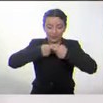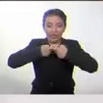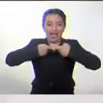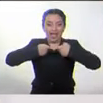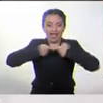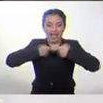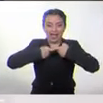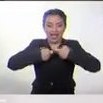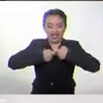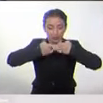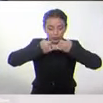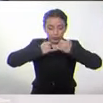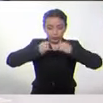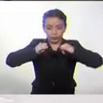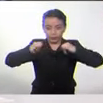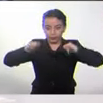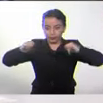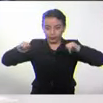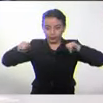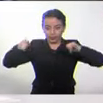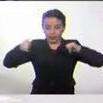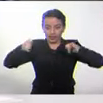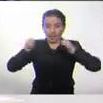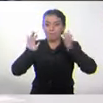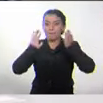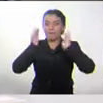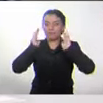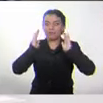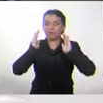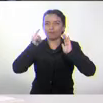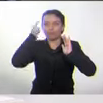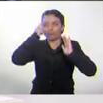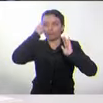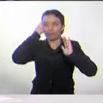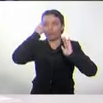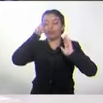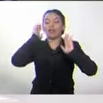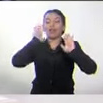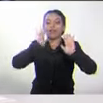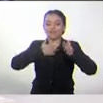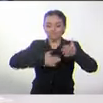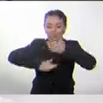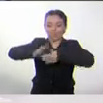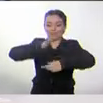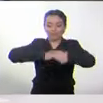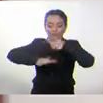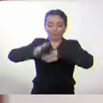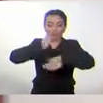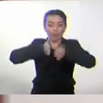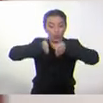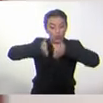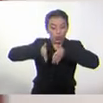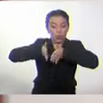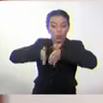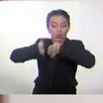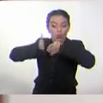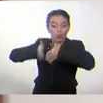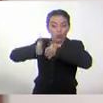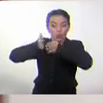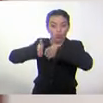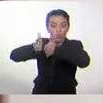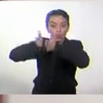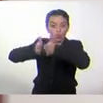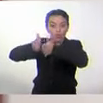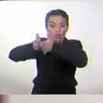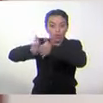agua. En el caso del circuito en serie, tenemos una única dirección por la cual fluye el agua. Por lo tanto,